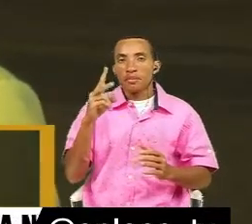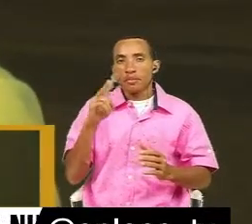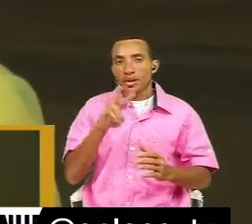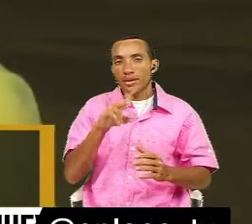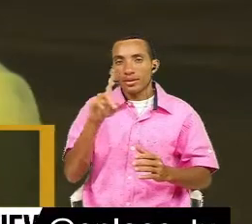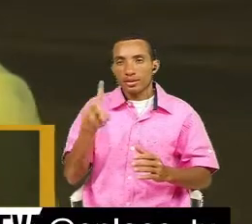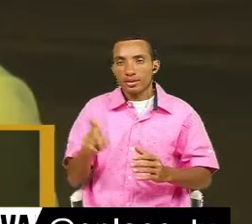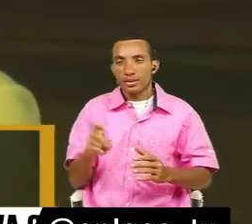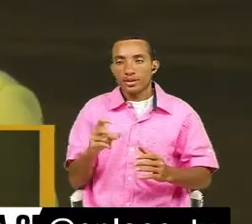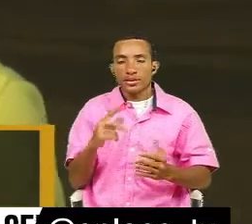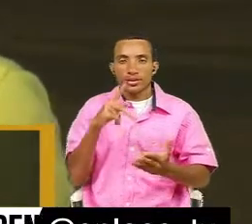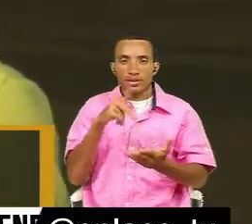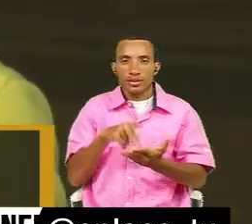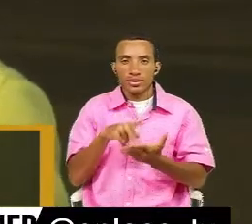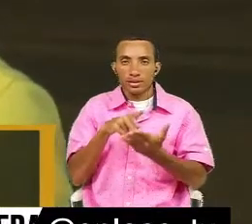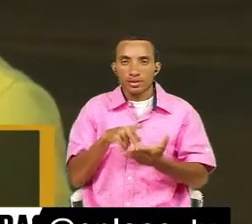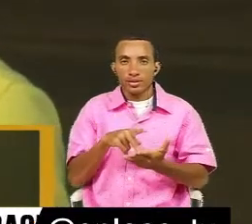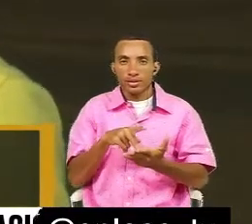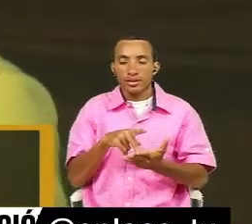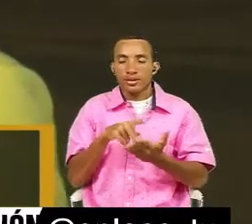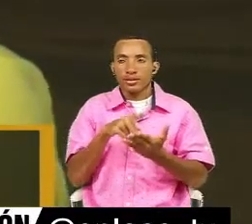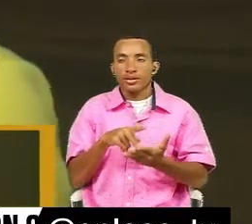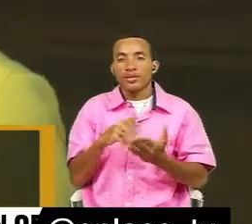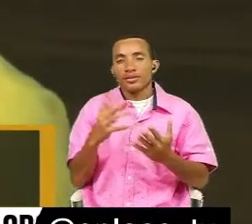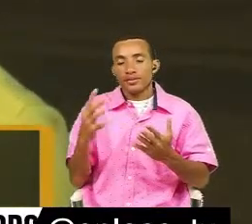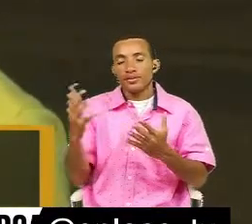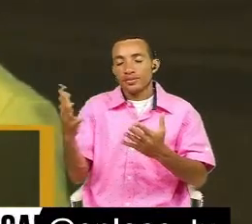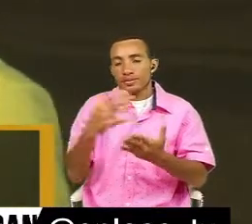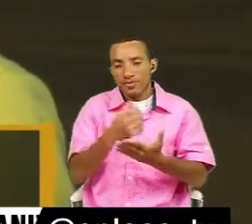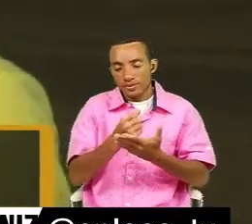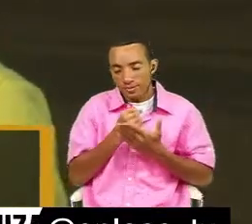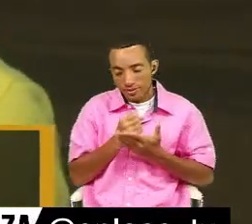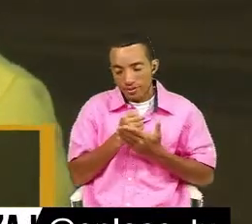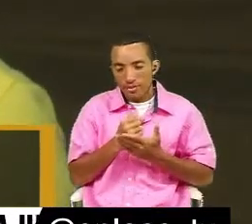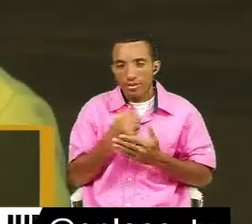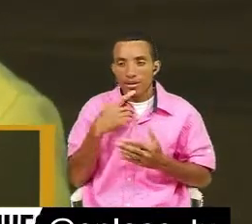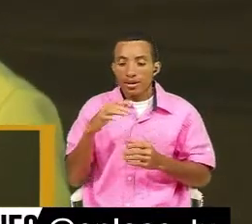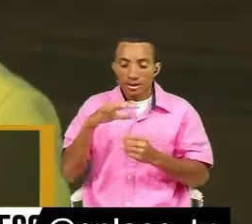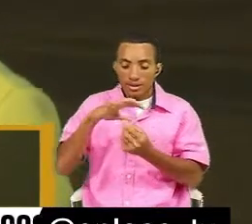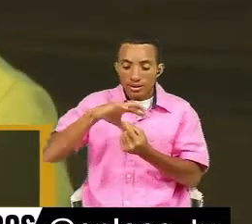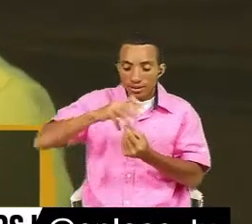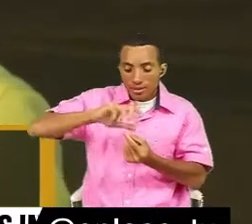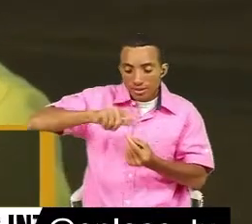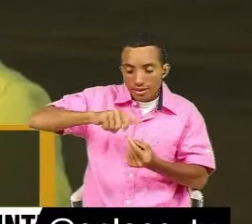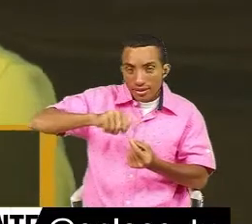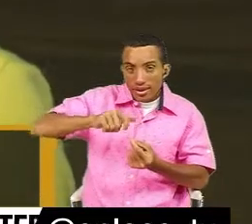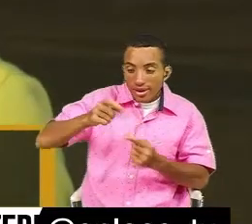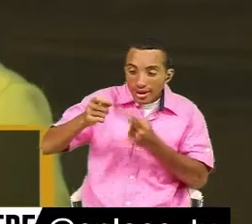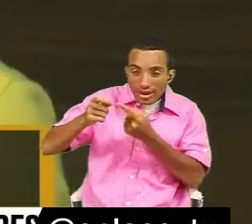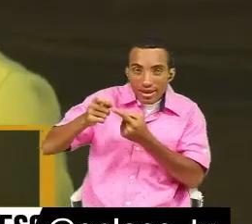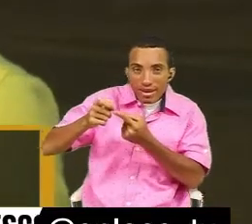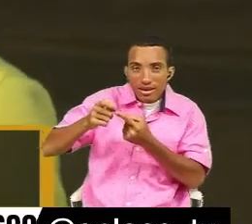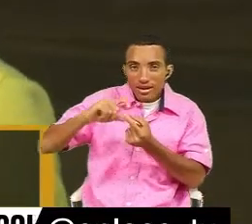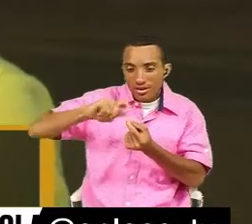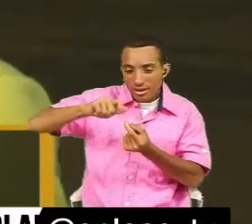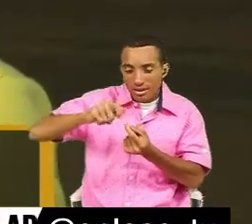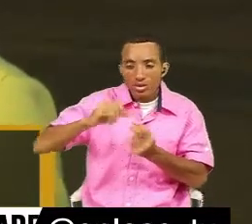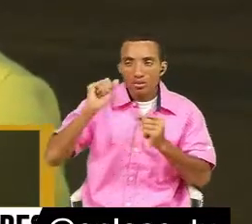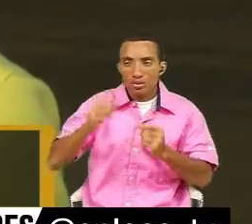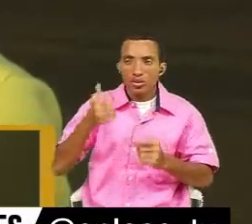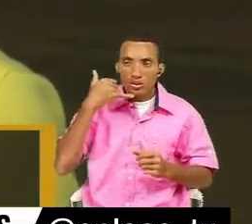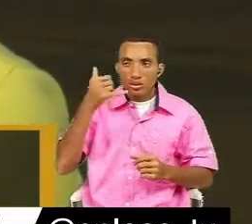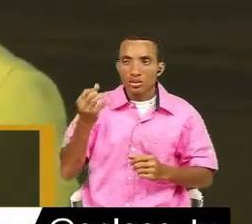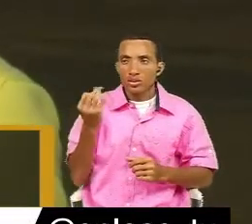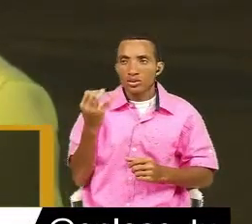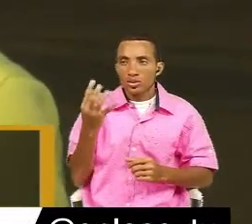el favor a Barranca Bermeja que nos ayude en esa tareita, que todo aquel que tenga sus tapitas, hombre, puedo dejar mi número de teléfono no